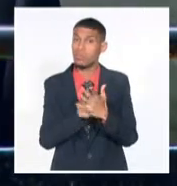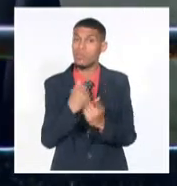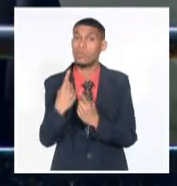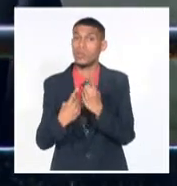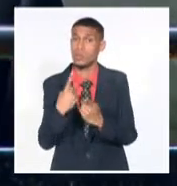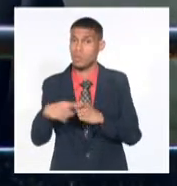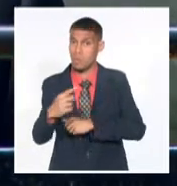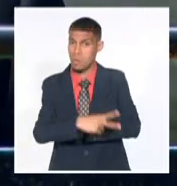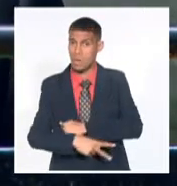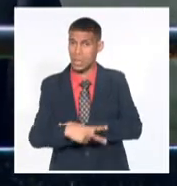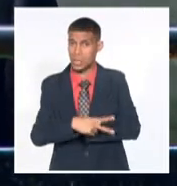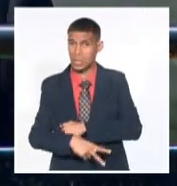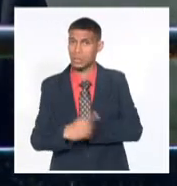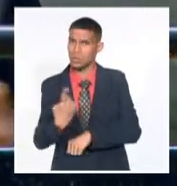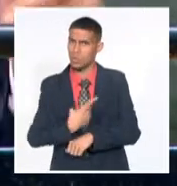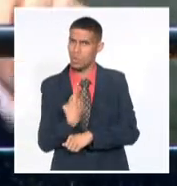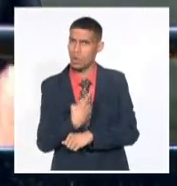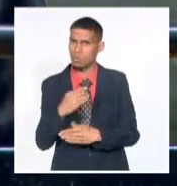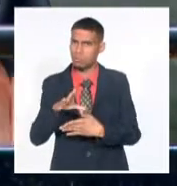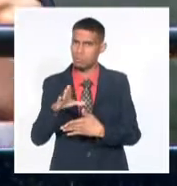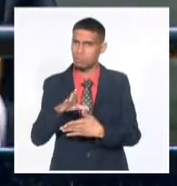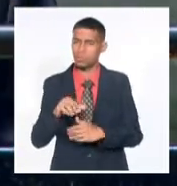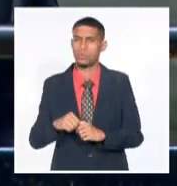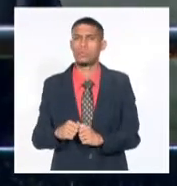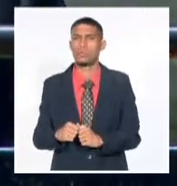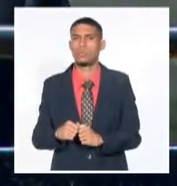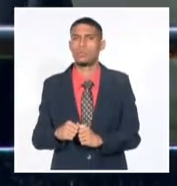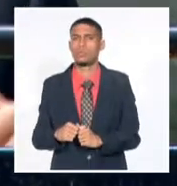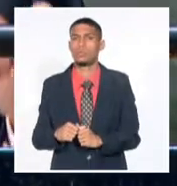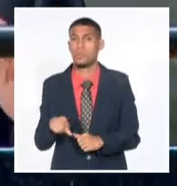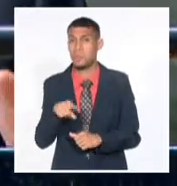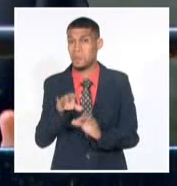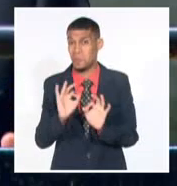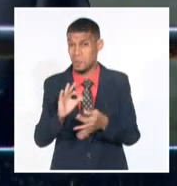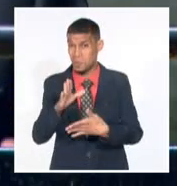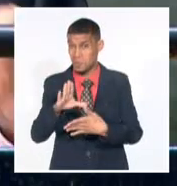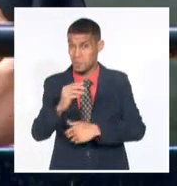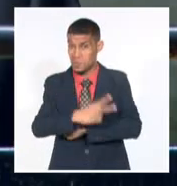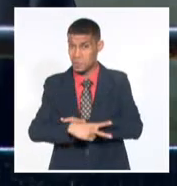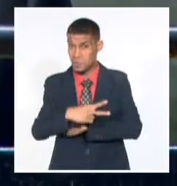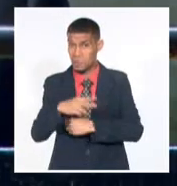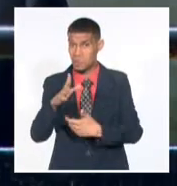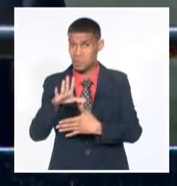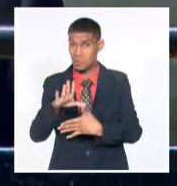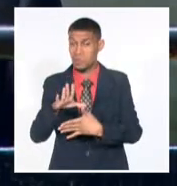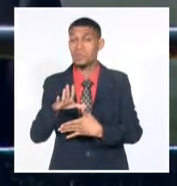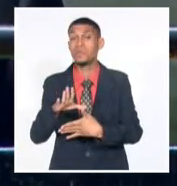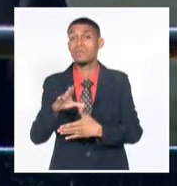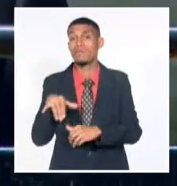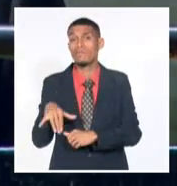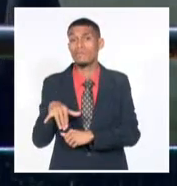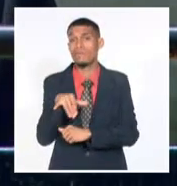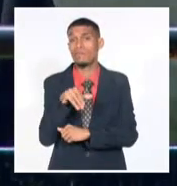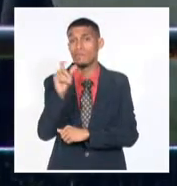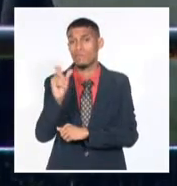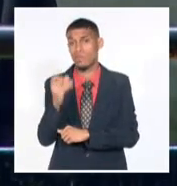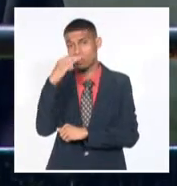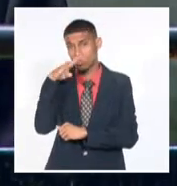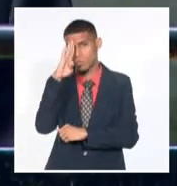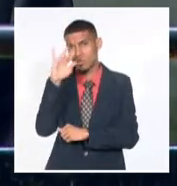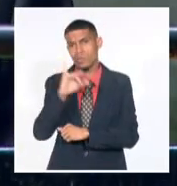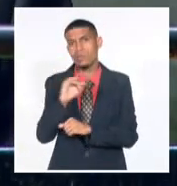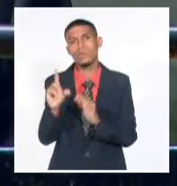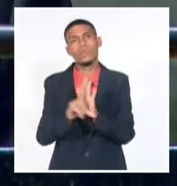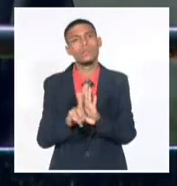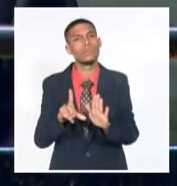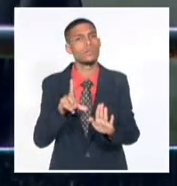países de nuestra área cuando en ellos los migrantes cubanos se tornan irregulares